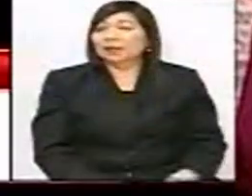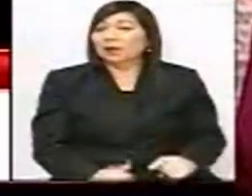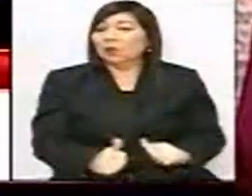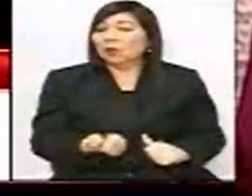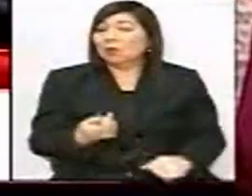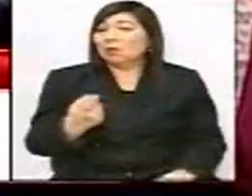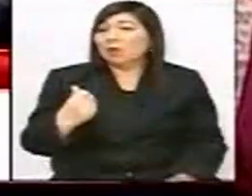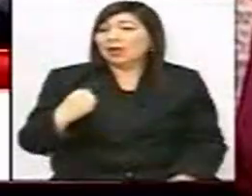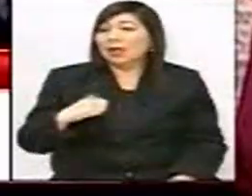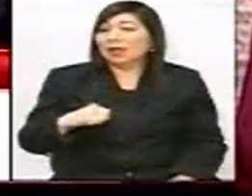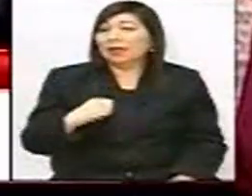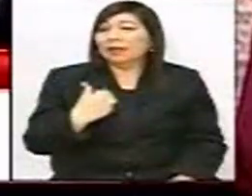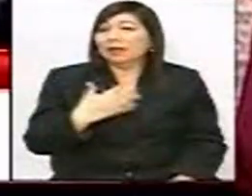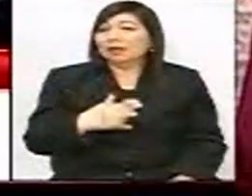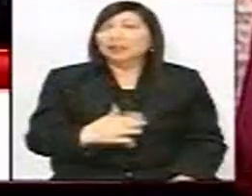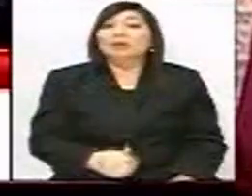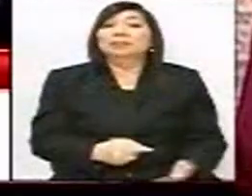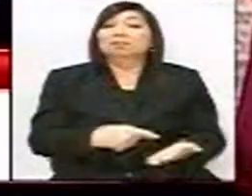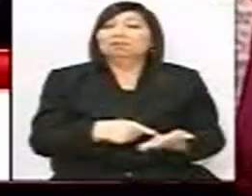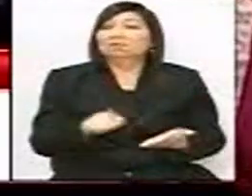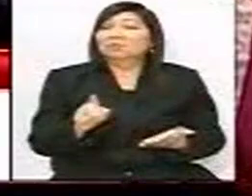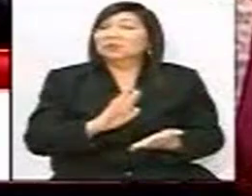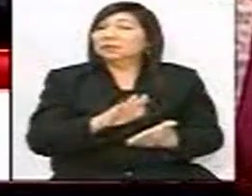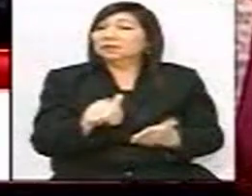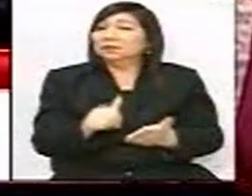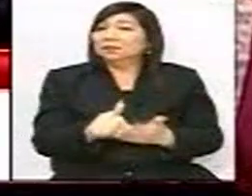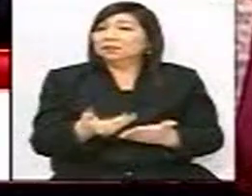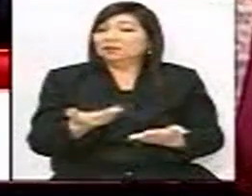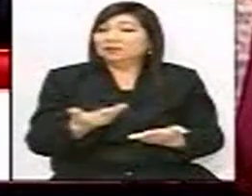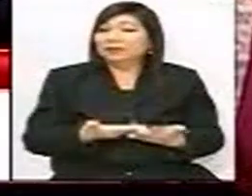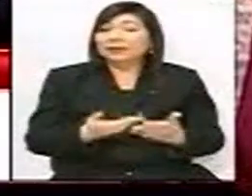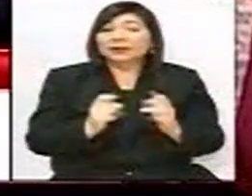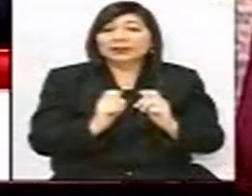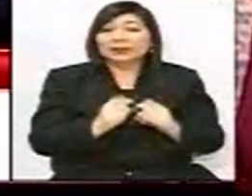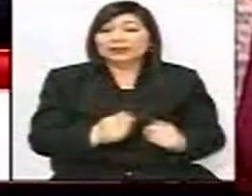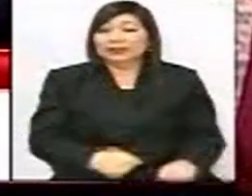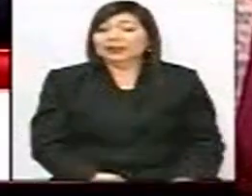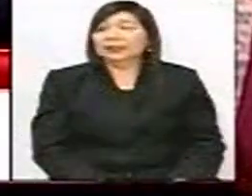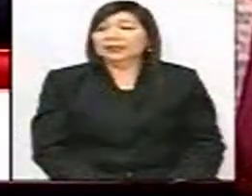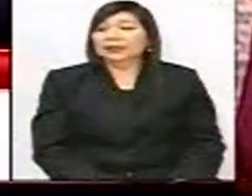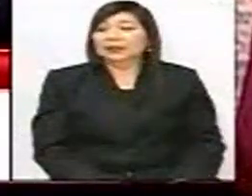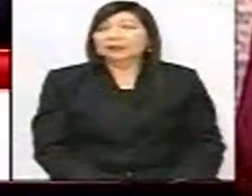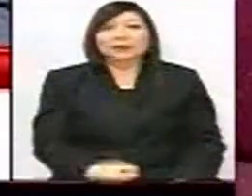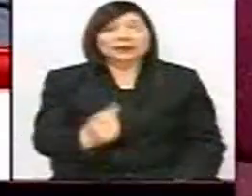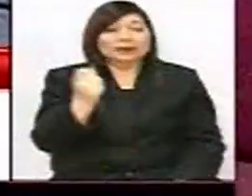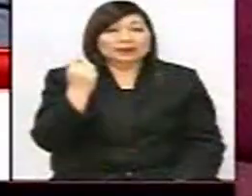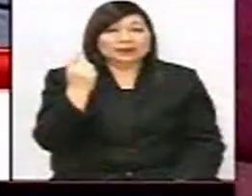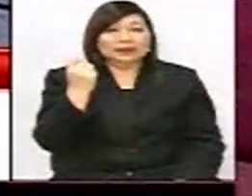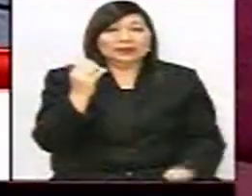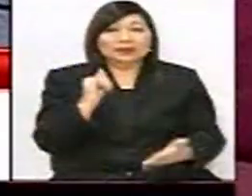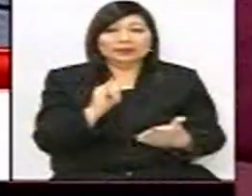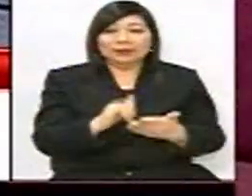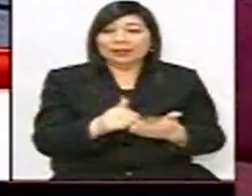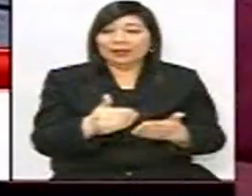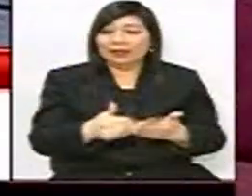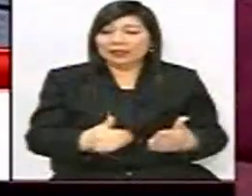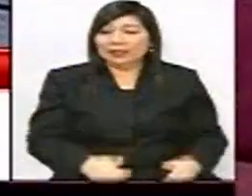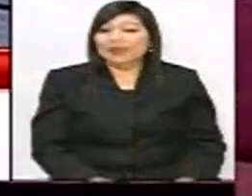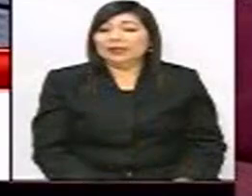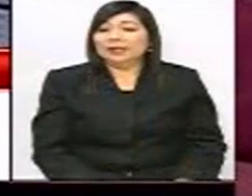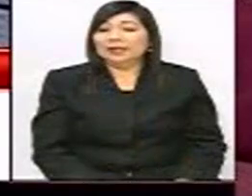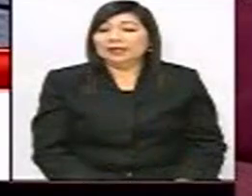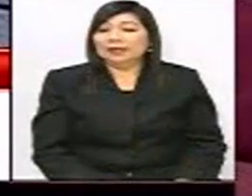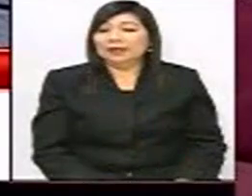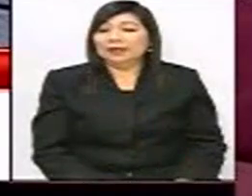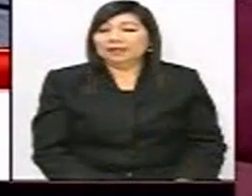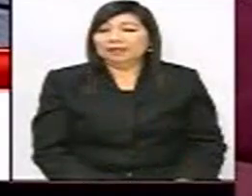alcalde ya saliente, está haciendo todas las gestiones también para hacer la entrega y entiendo que de repente tiene que ausentarse. Por eso es